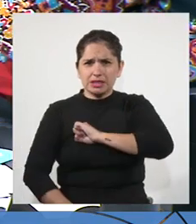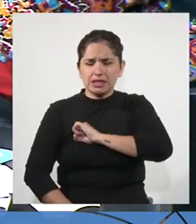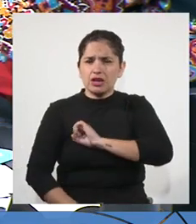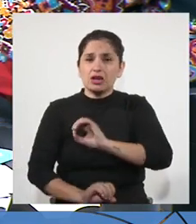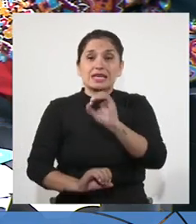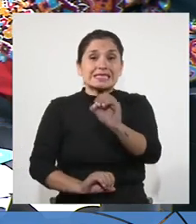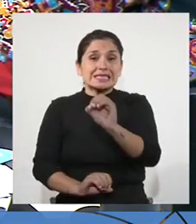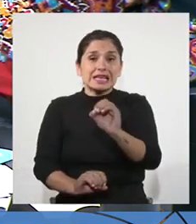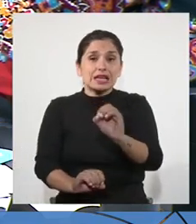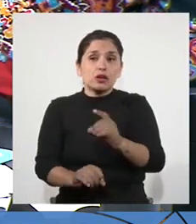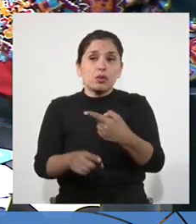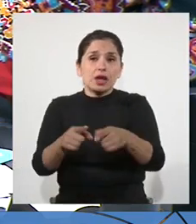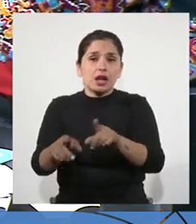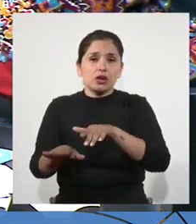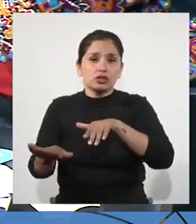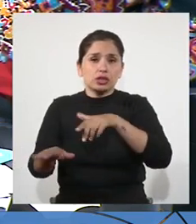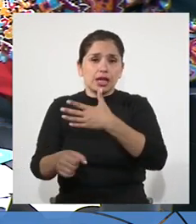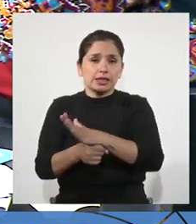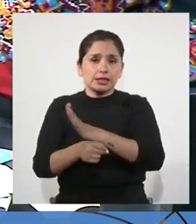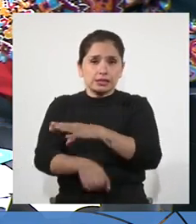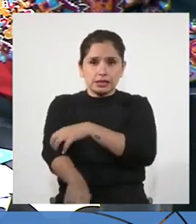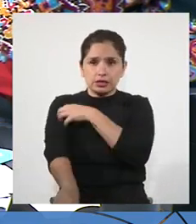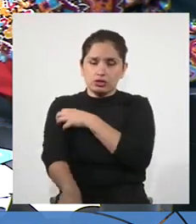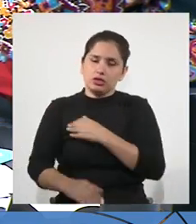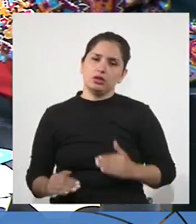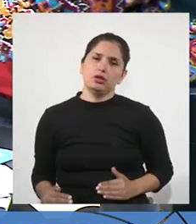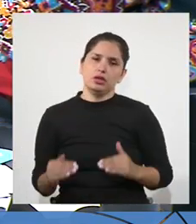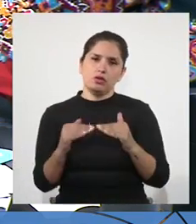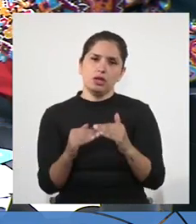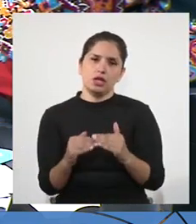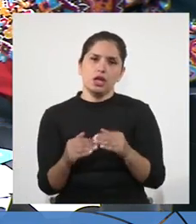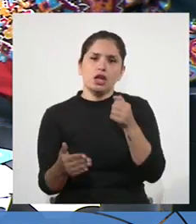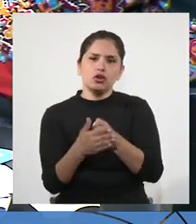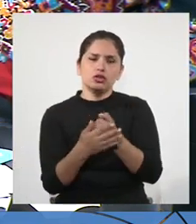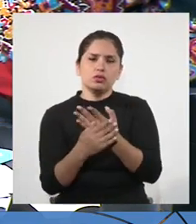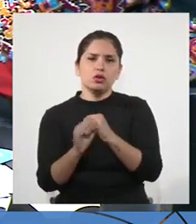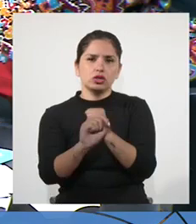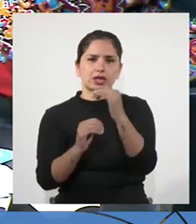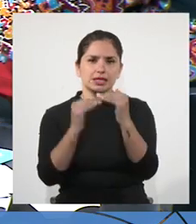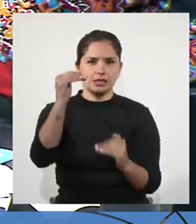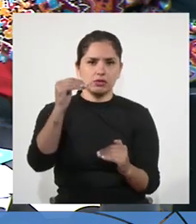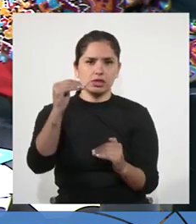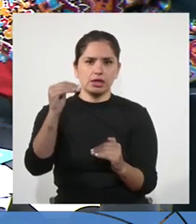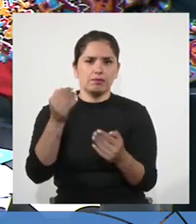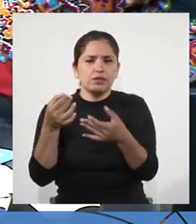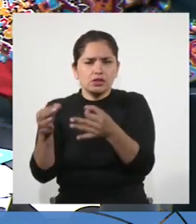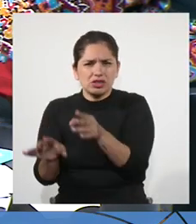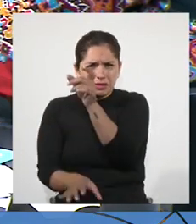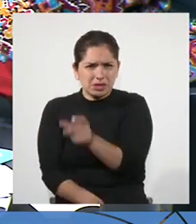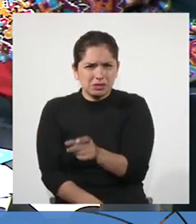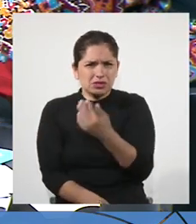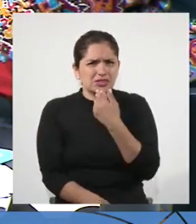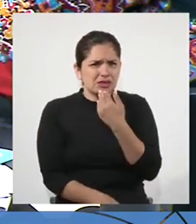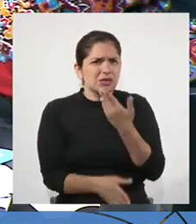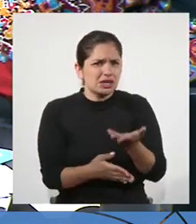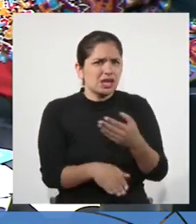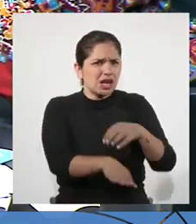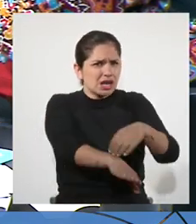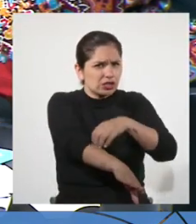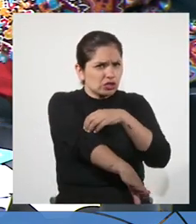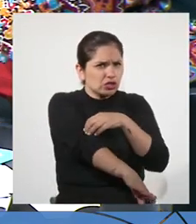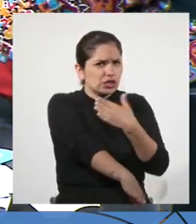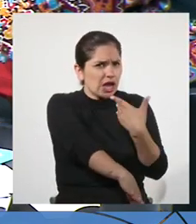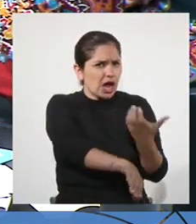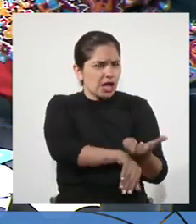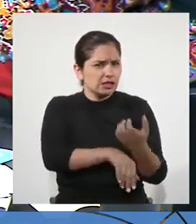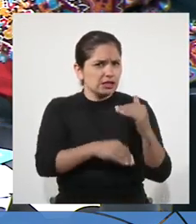para las otras 15 regiones. Equidad. Combatamos la desigualdad. La desigualdad no solo sea en las personas, sino también en las regiones. Y aquí